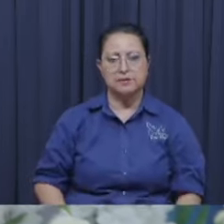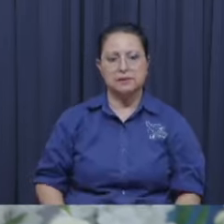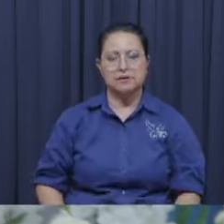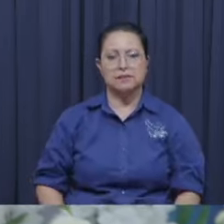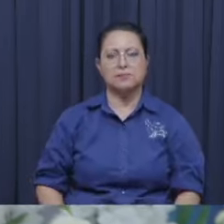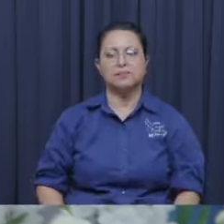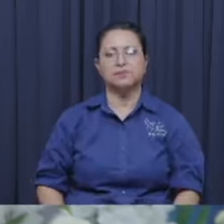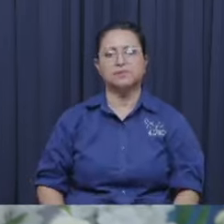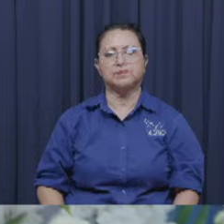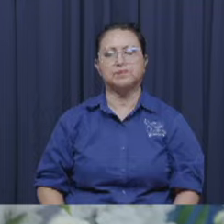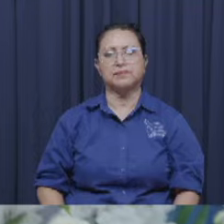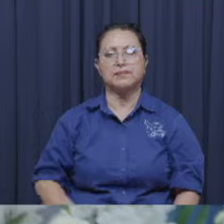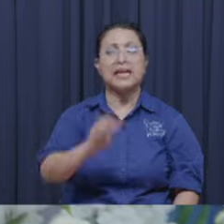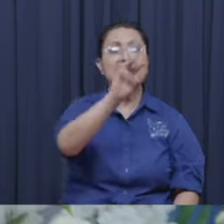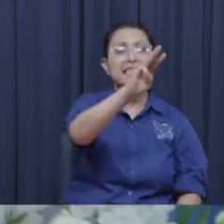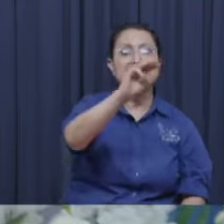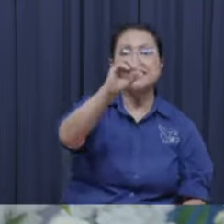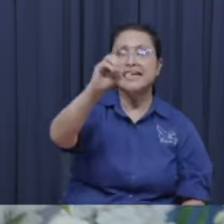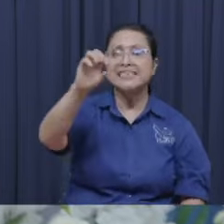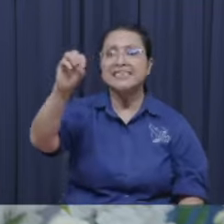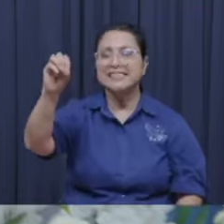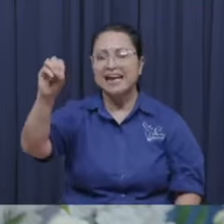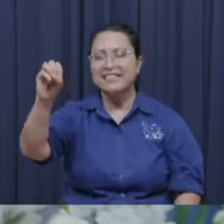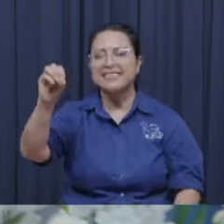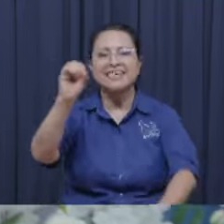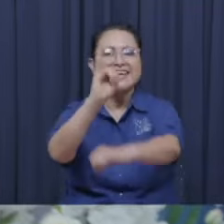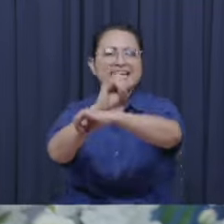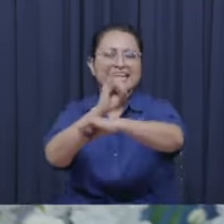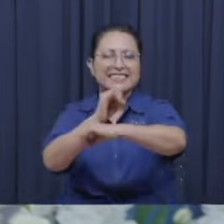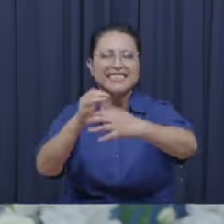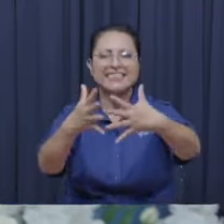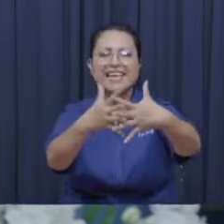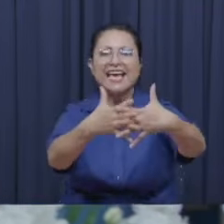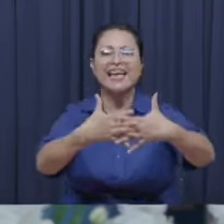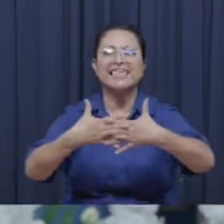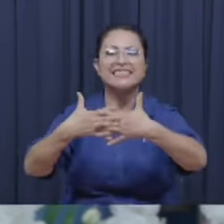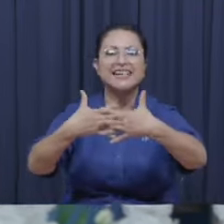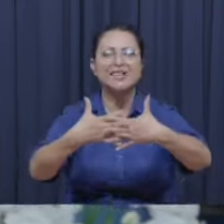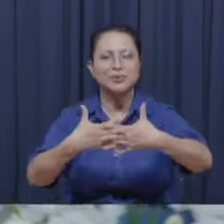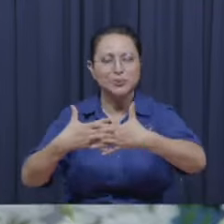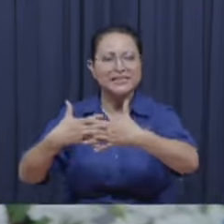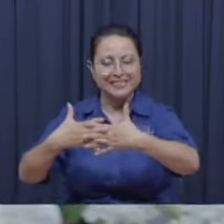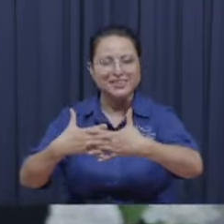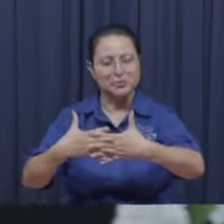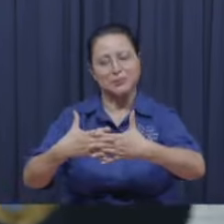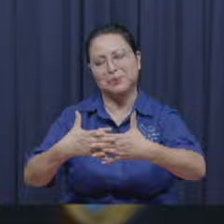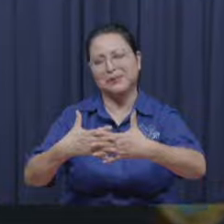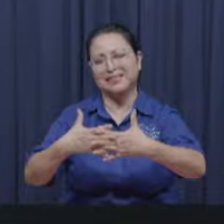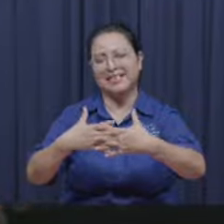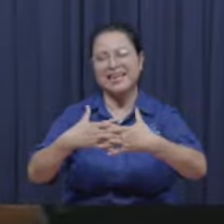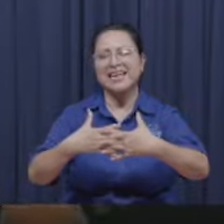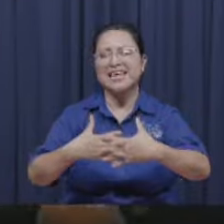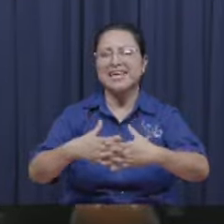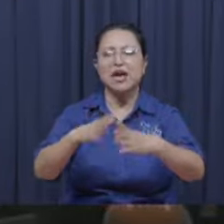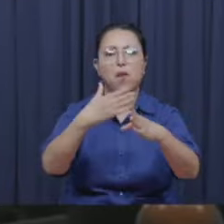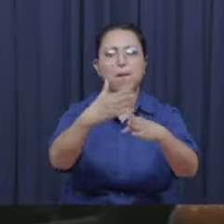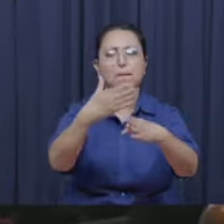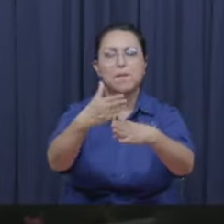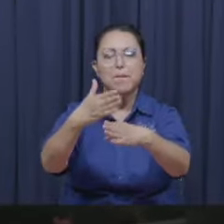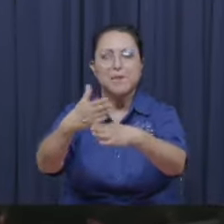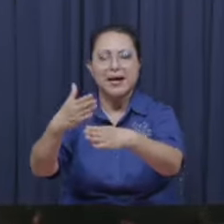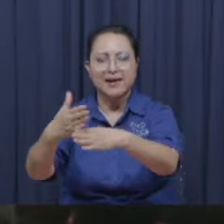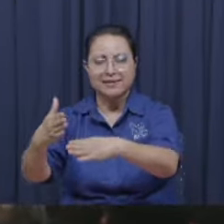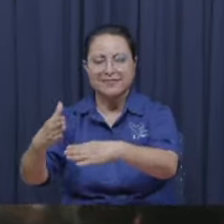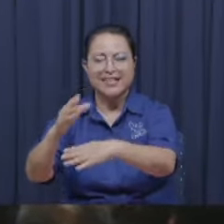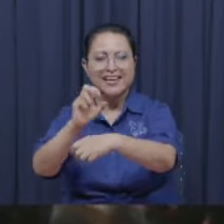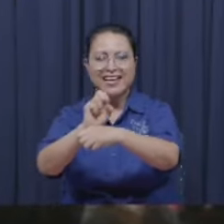unas 300 iglesias en la Unión Americana, me imagino yo, no tengo las cuentas. Y Dios se manifiesta,